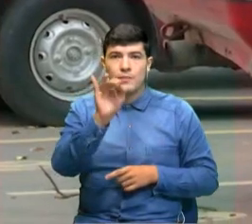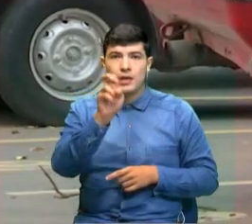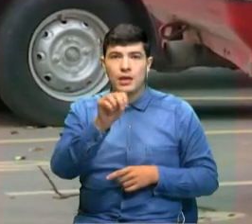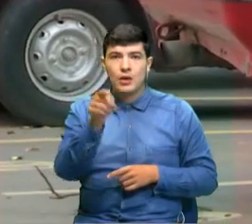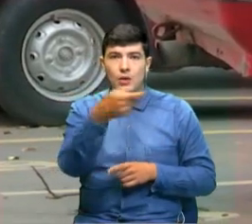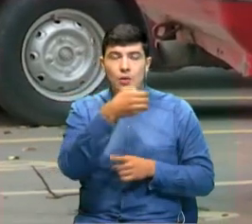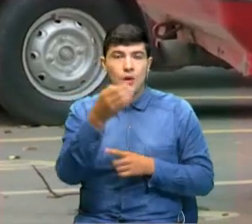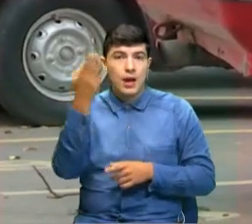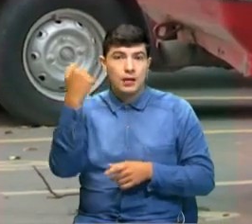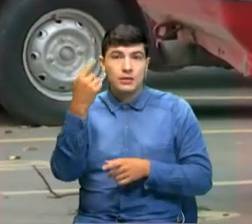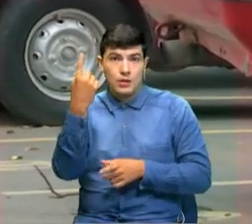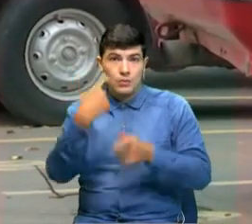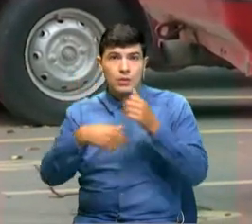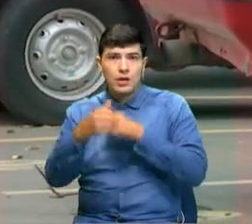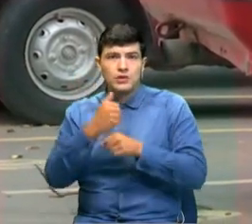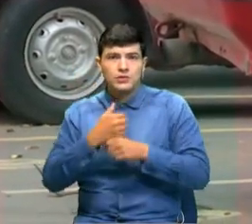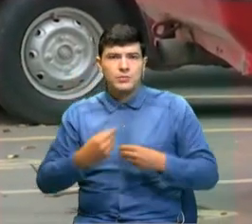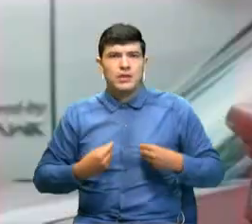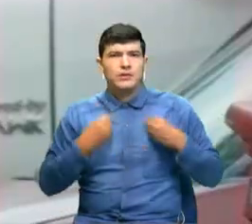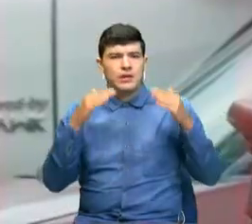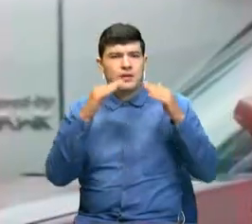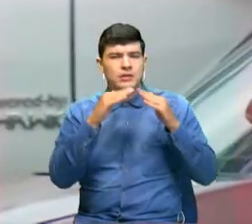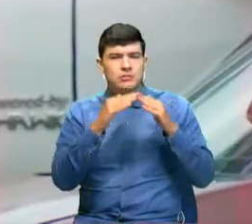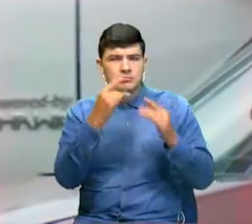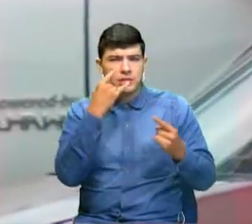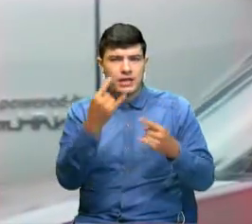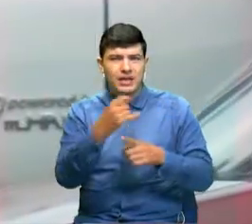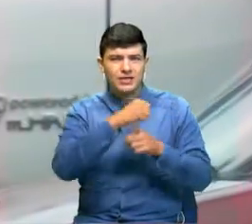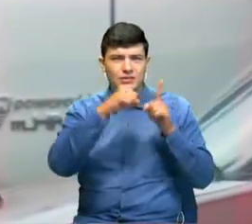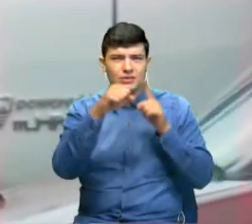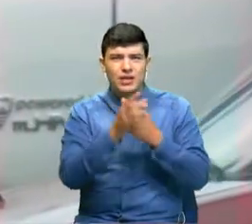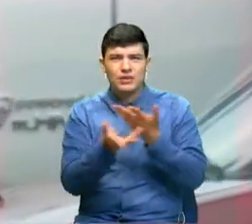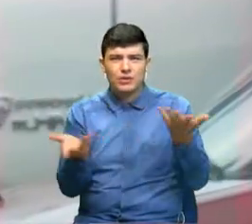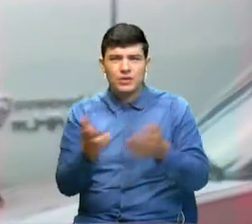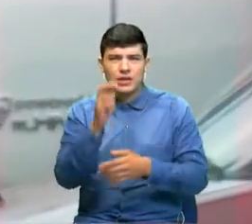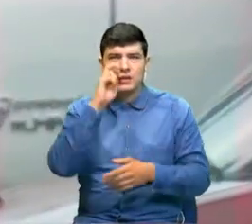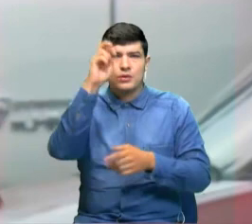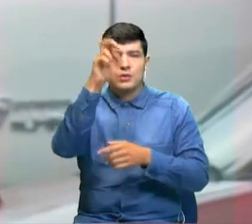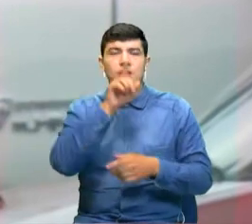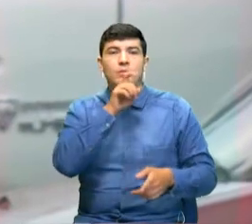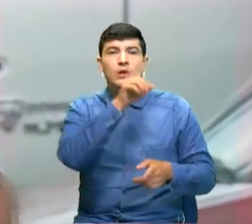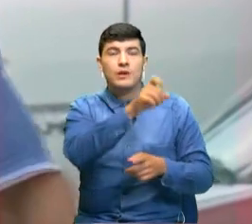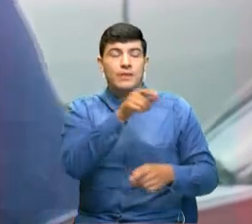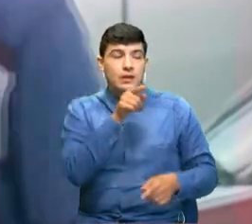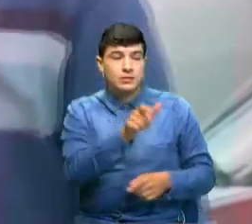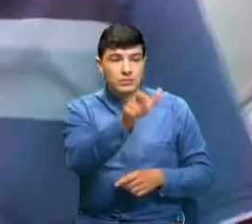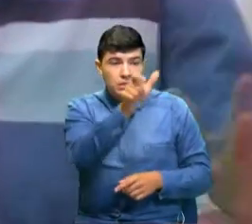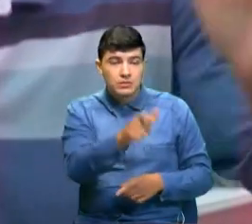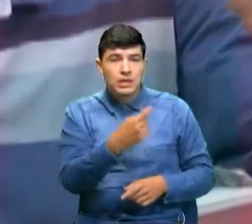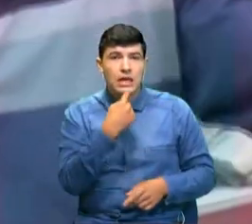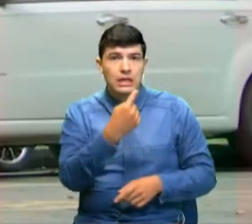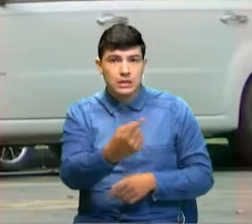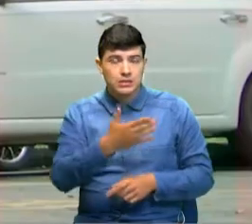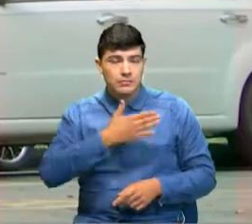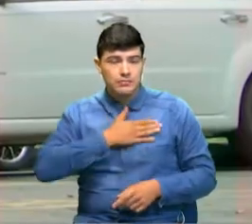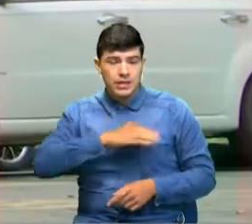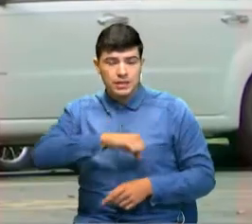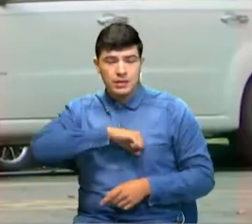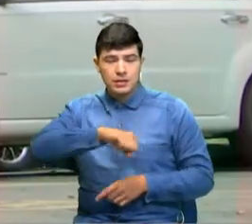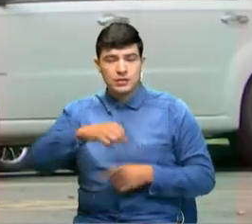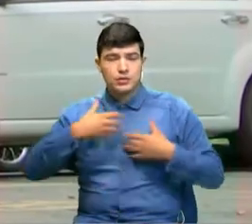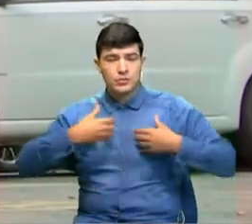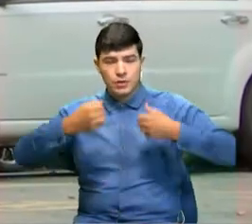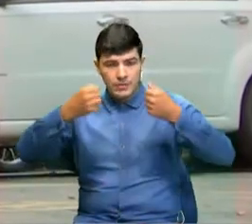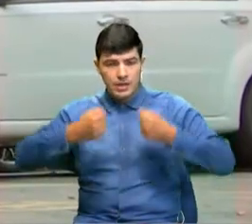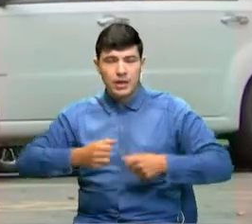más de un año en un conjunto de interés social prioritario en el norte de Bucaramanga y manifiesta que parte de sus derechos como